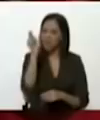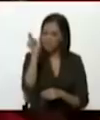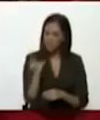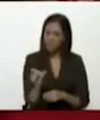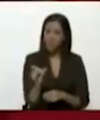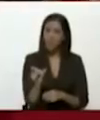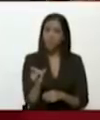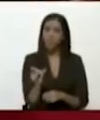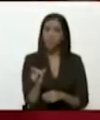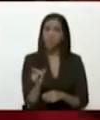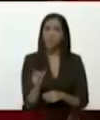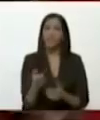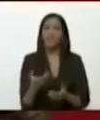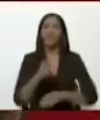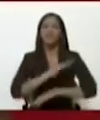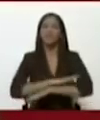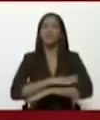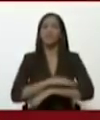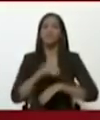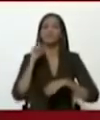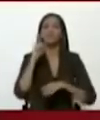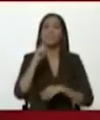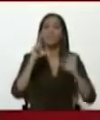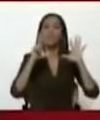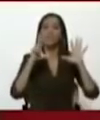Puesto 187 su promoción,